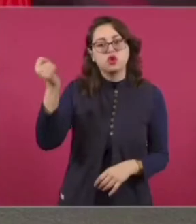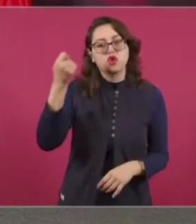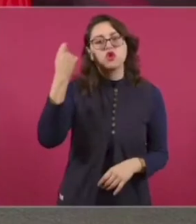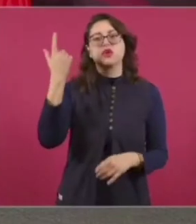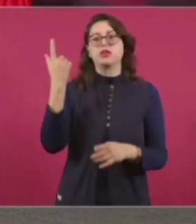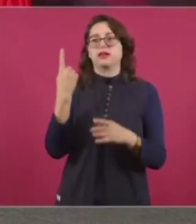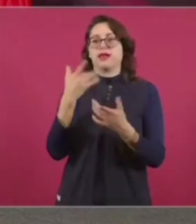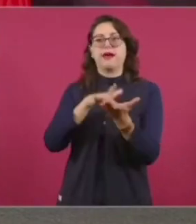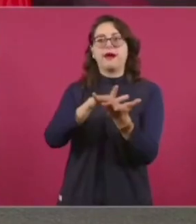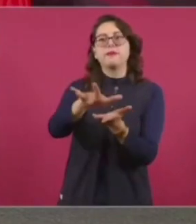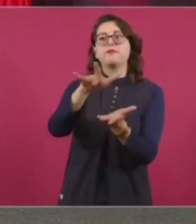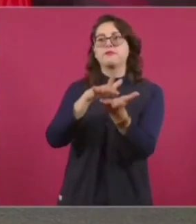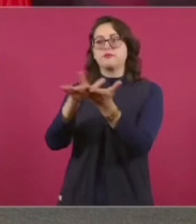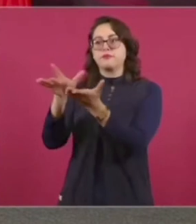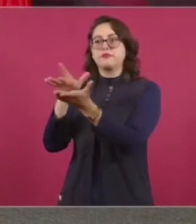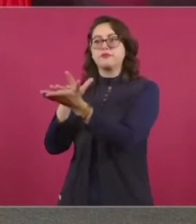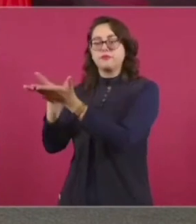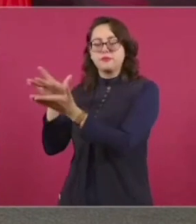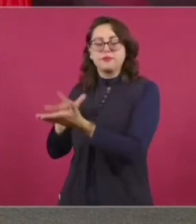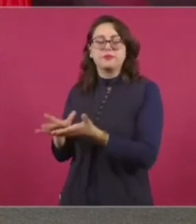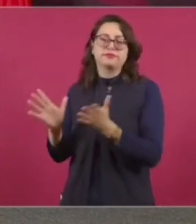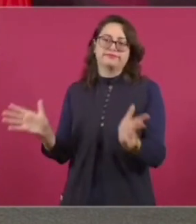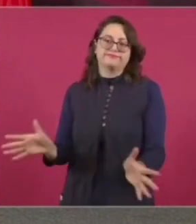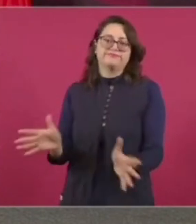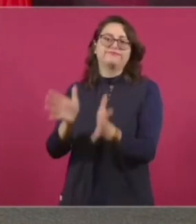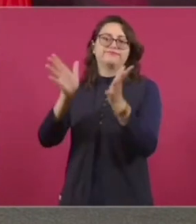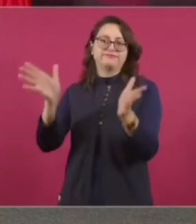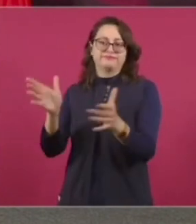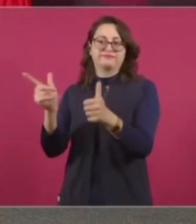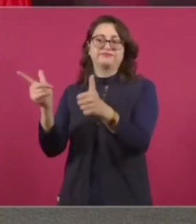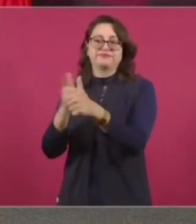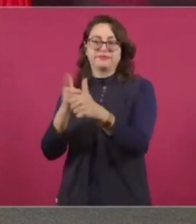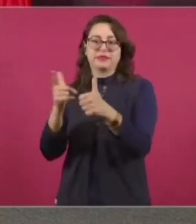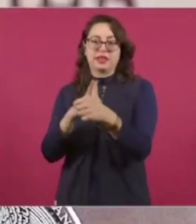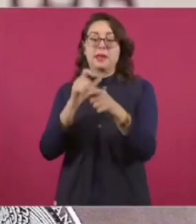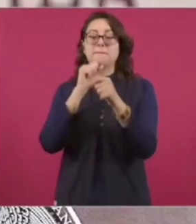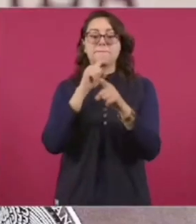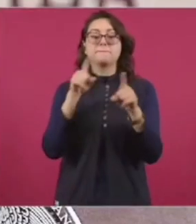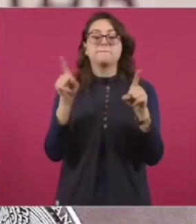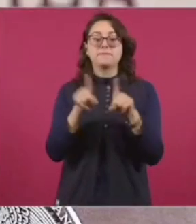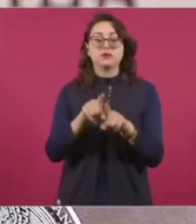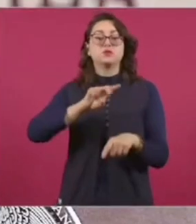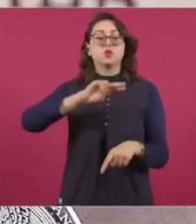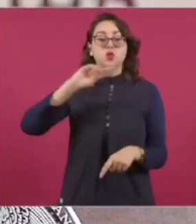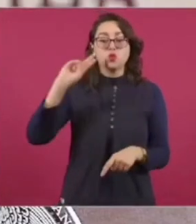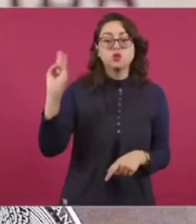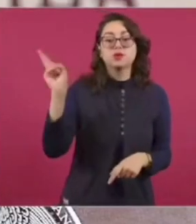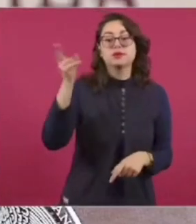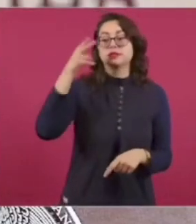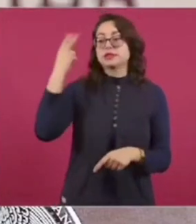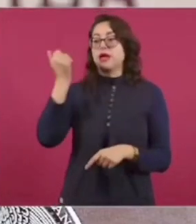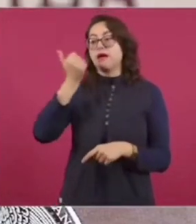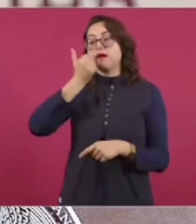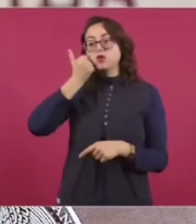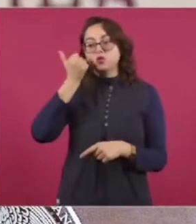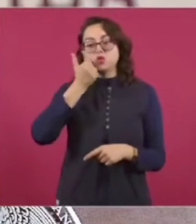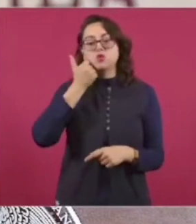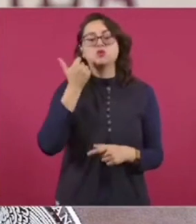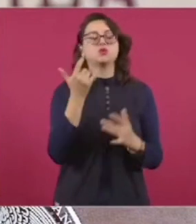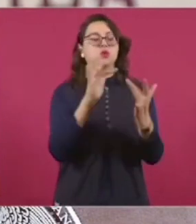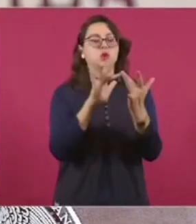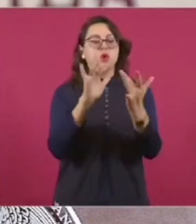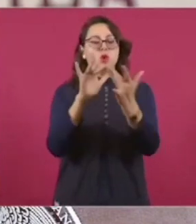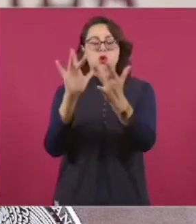tecnológicas, reforzar el diálogo con todas las instituciones de educación superior del país y con los estudiantes. A los alumnos